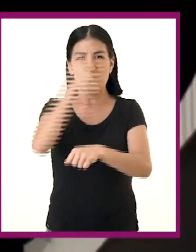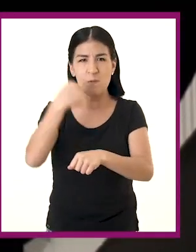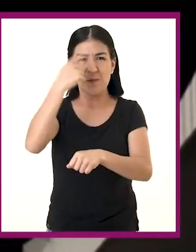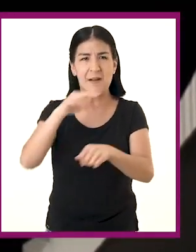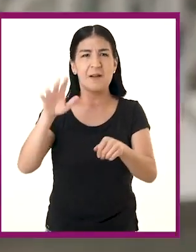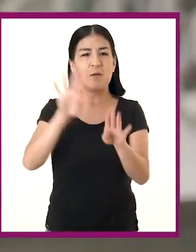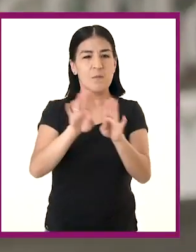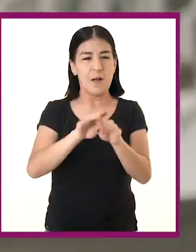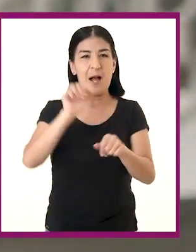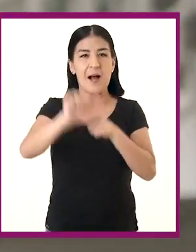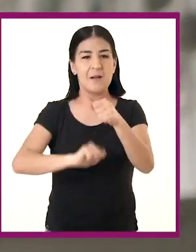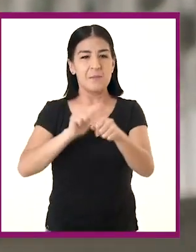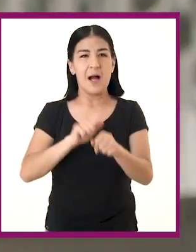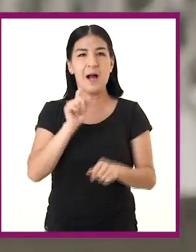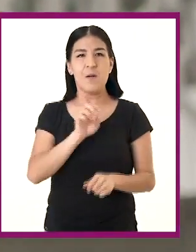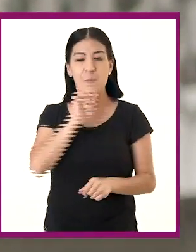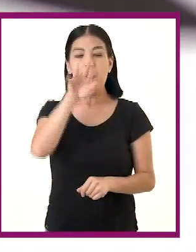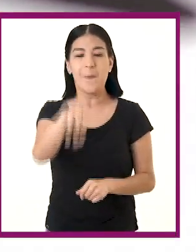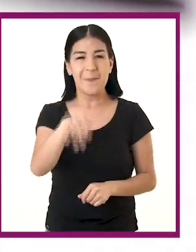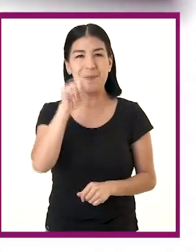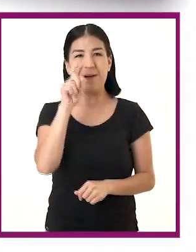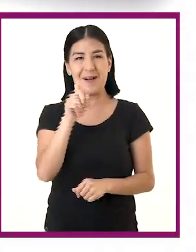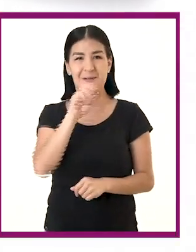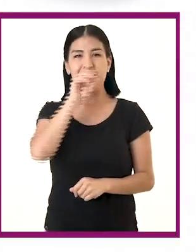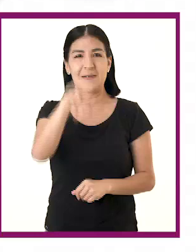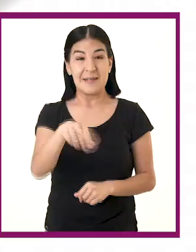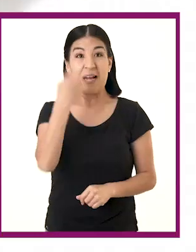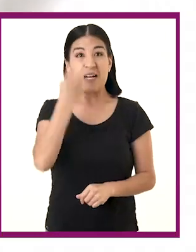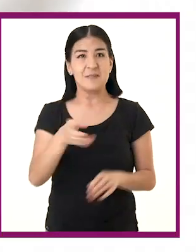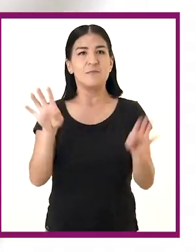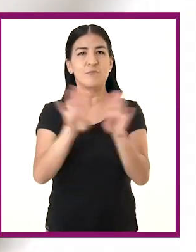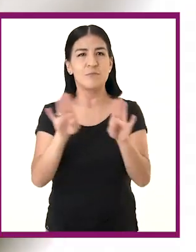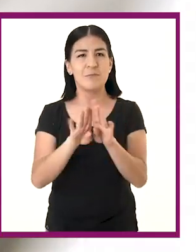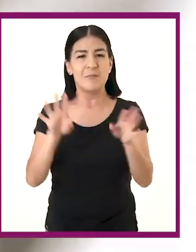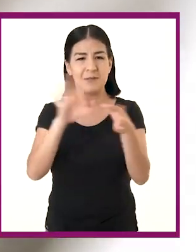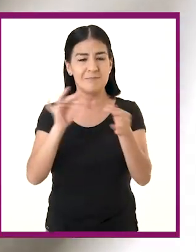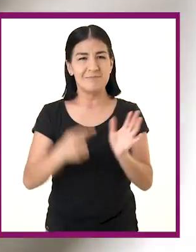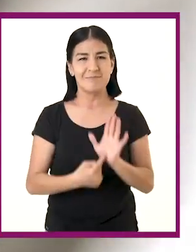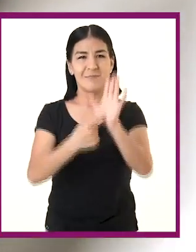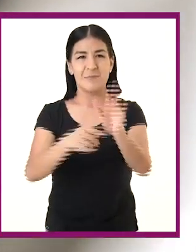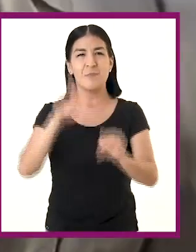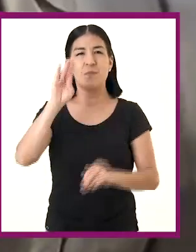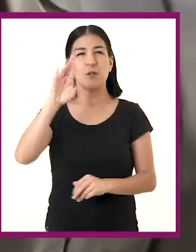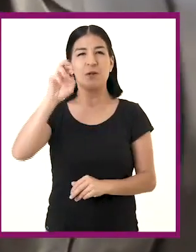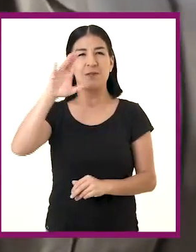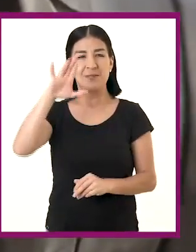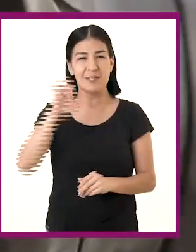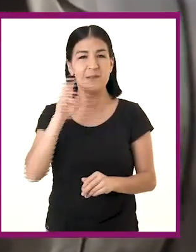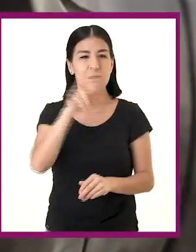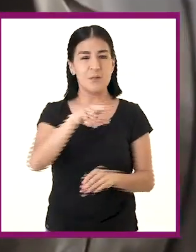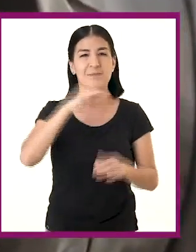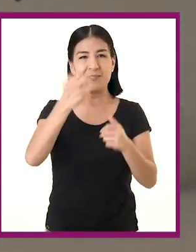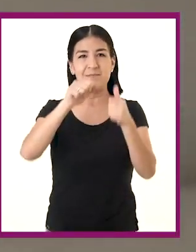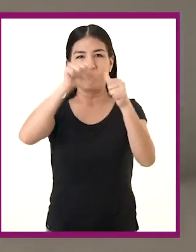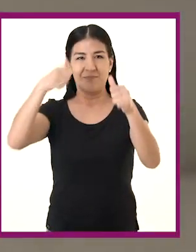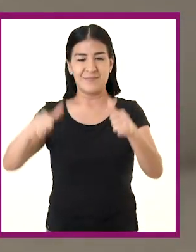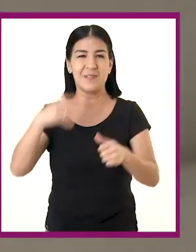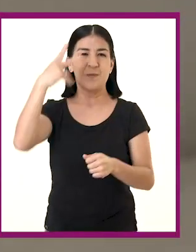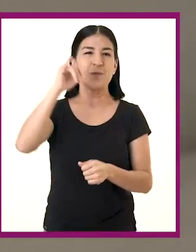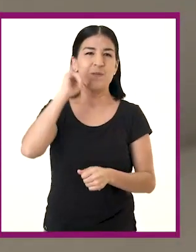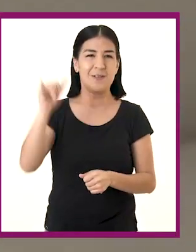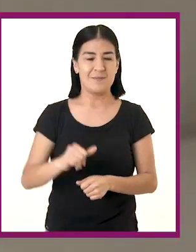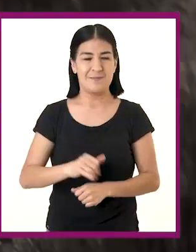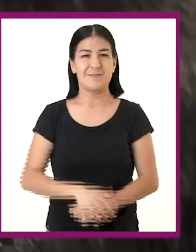Cada hora estaba marcada porque uno de los animales escupía agua. El diseño de estas esculturas en bronce se le atribuye